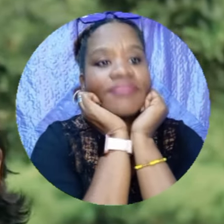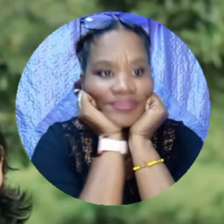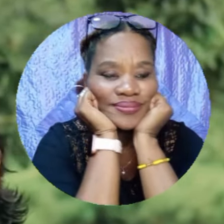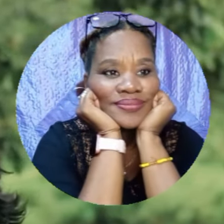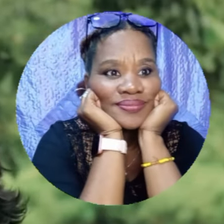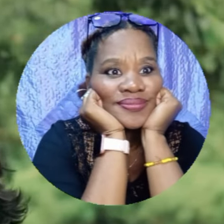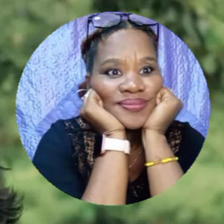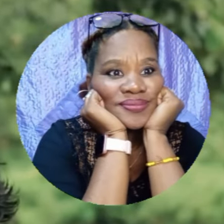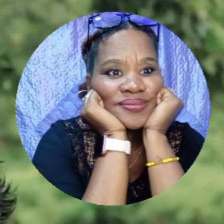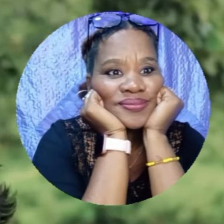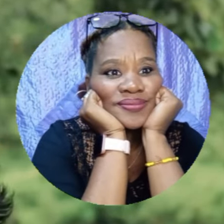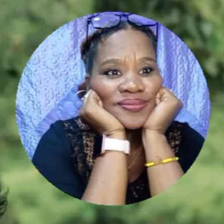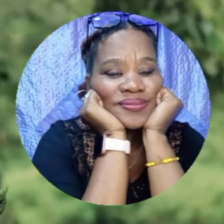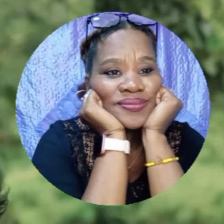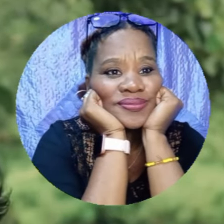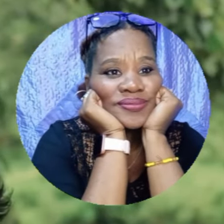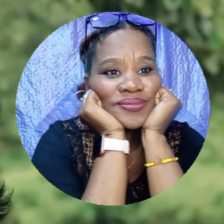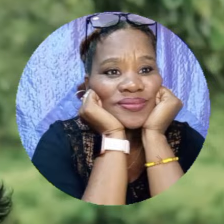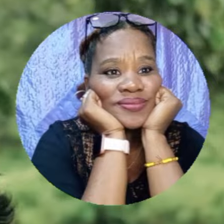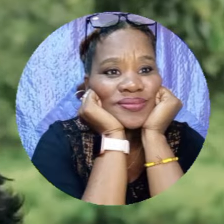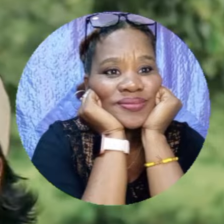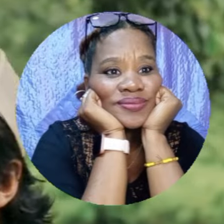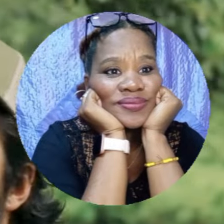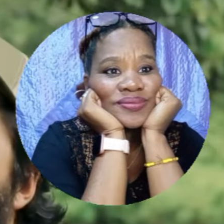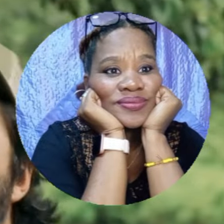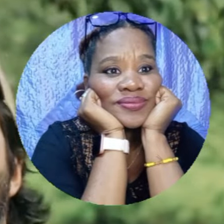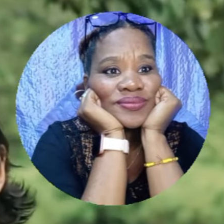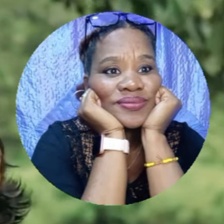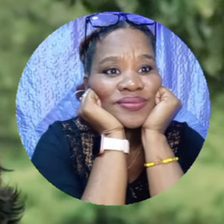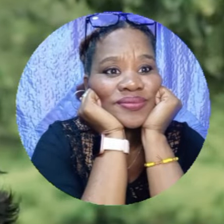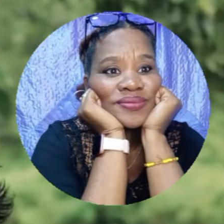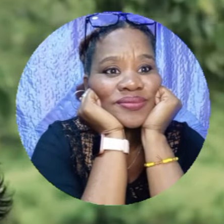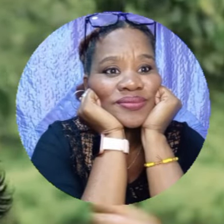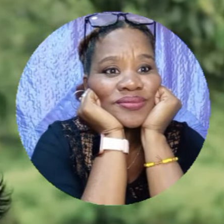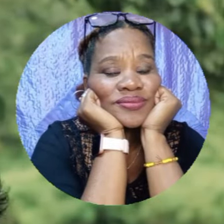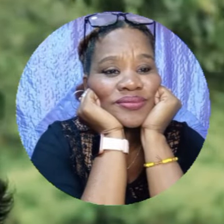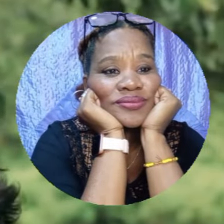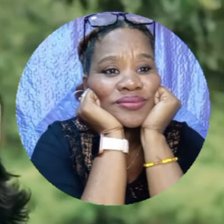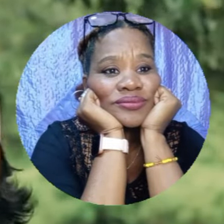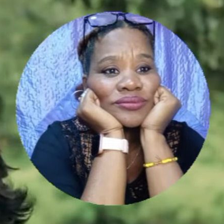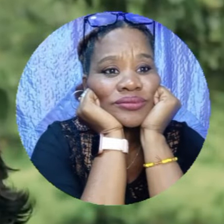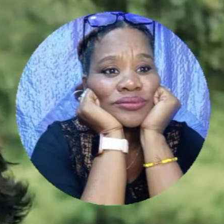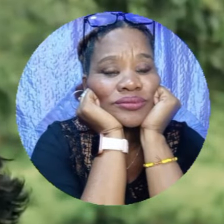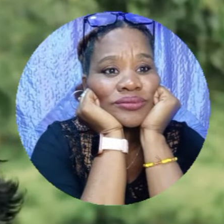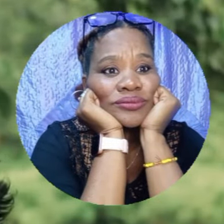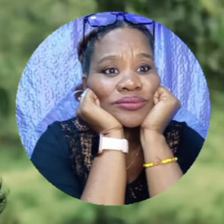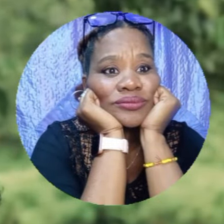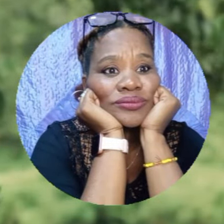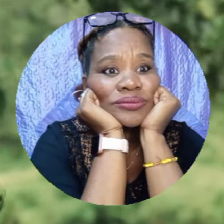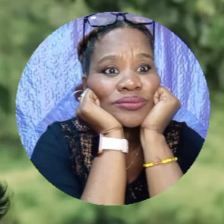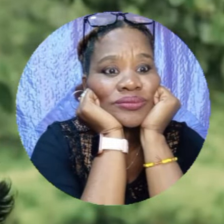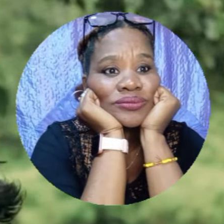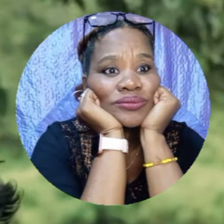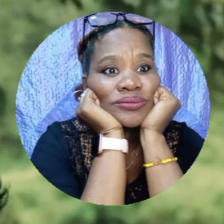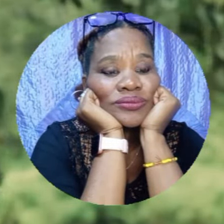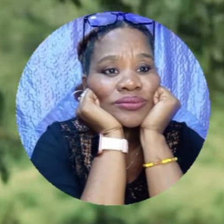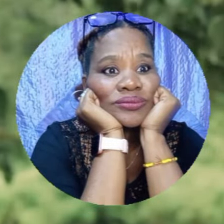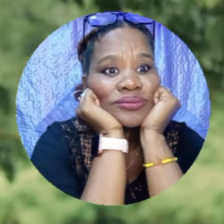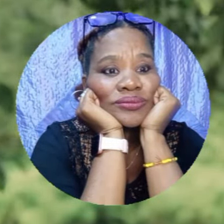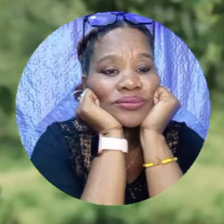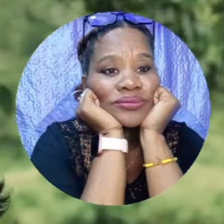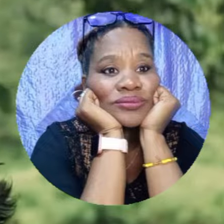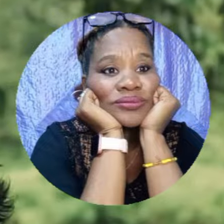Y trabajar eso, trabajar pequeñas oportunidades o pequeños esfuerzos para así ir logrando un mejor cambio en Jarabacoa. Integrar a